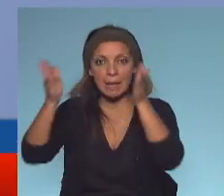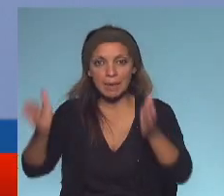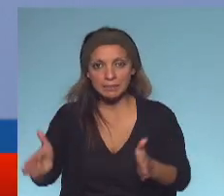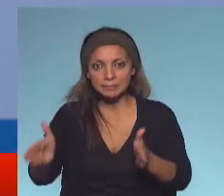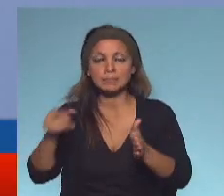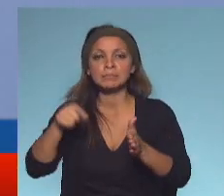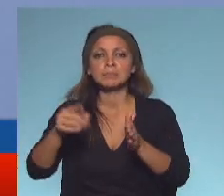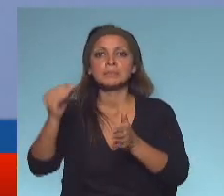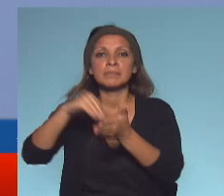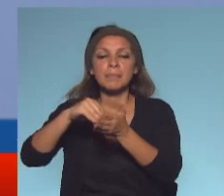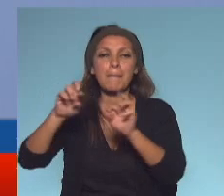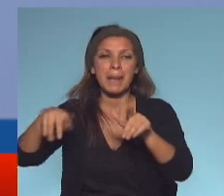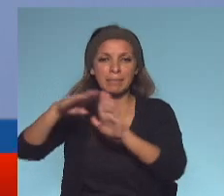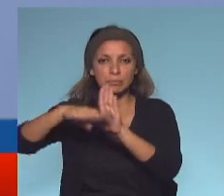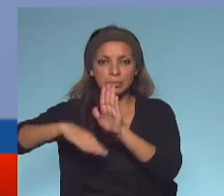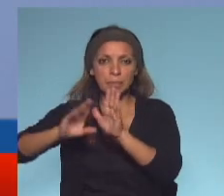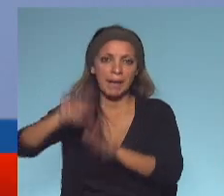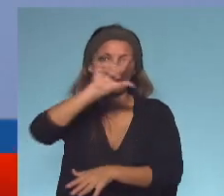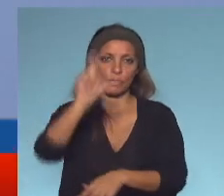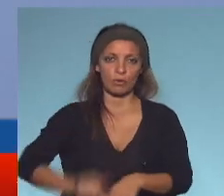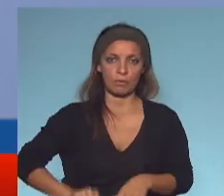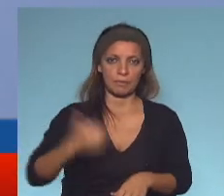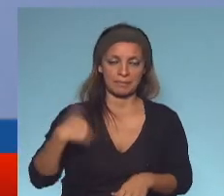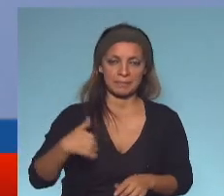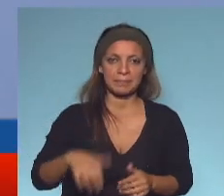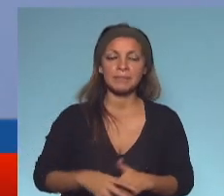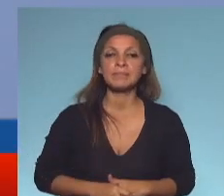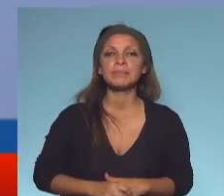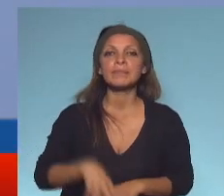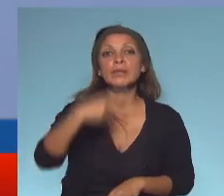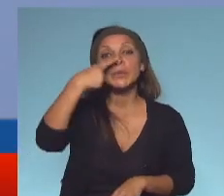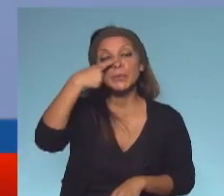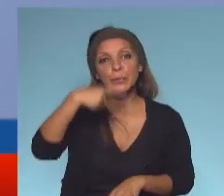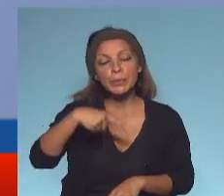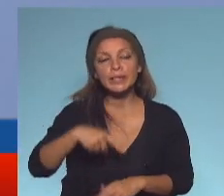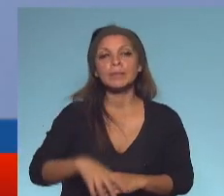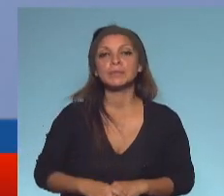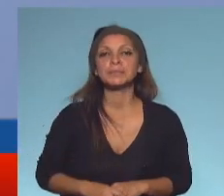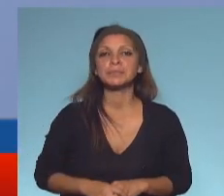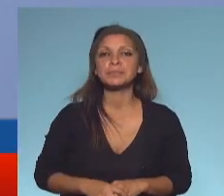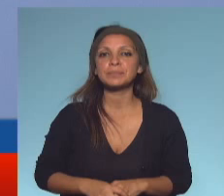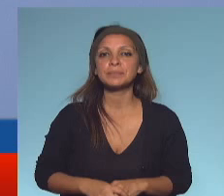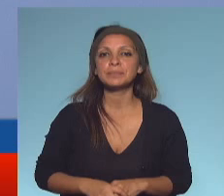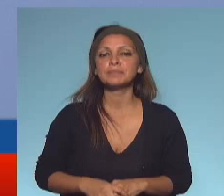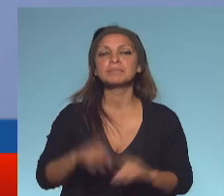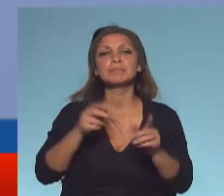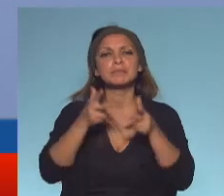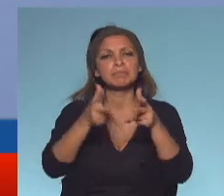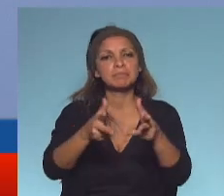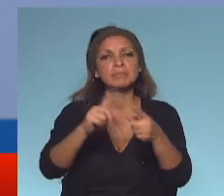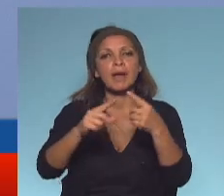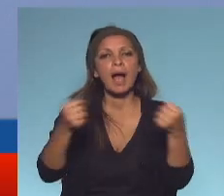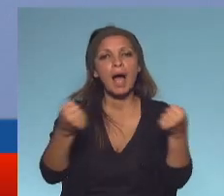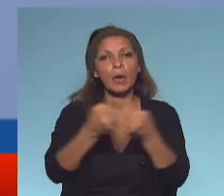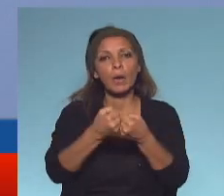este programa a todo el país. Y por último, señalar un acuerdo que está